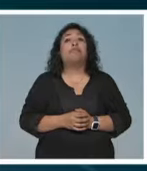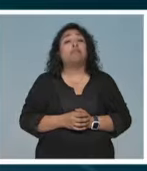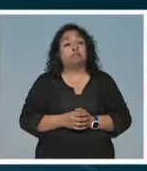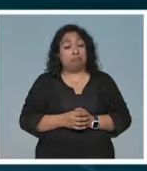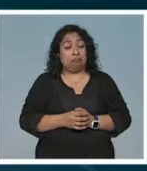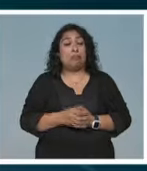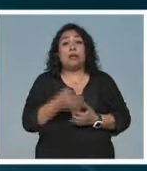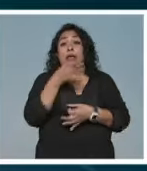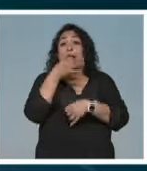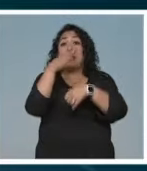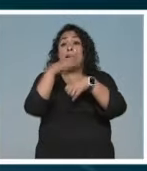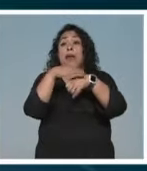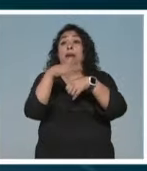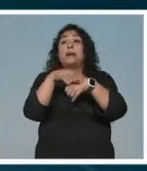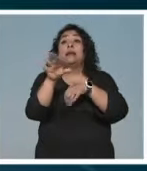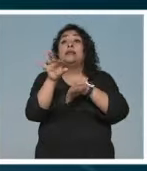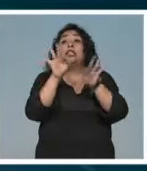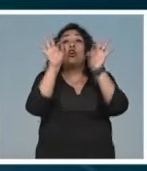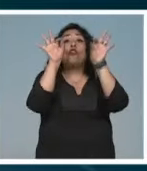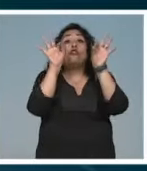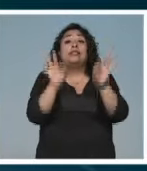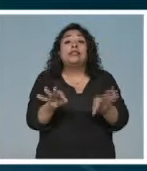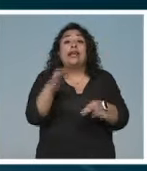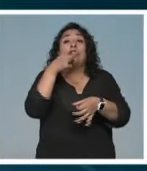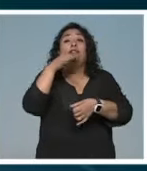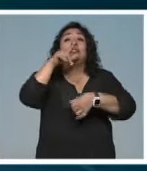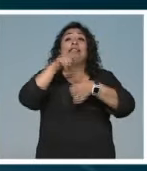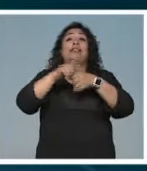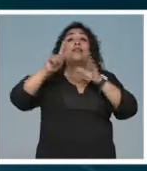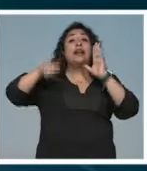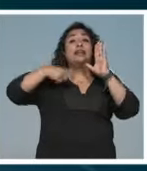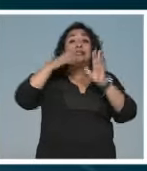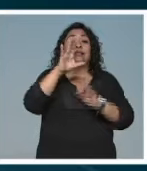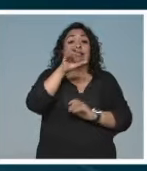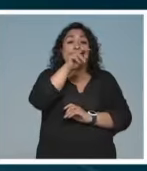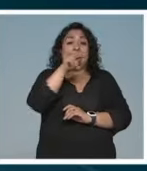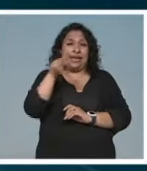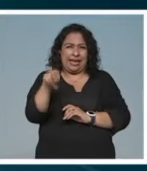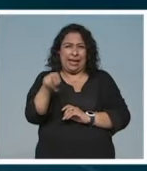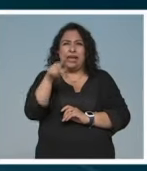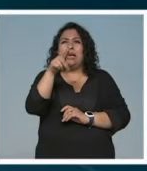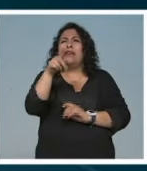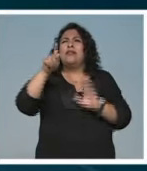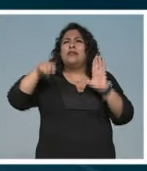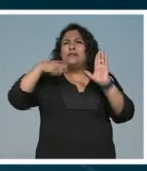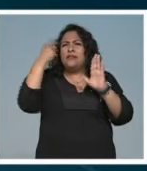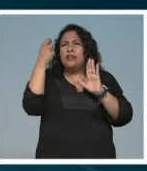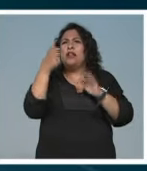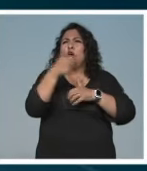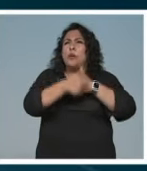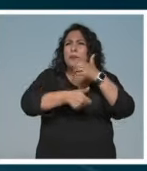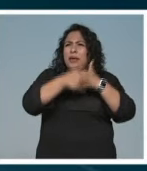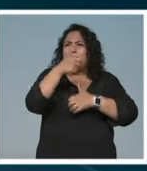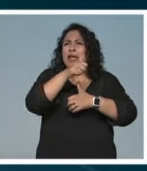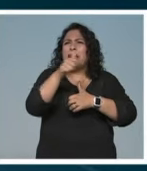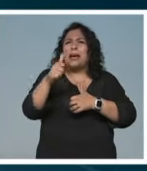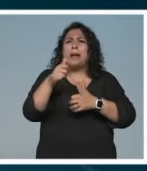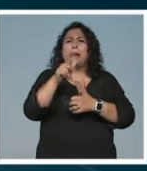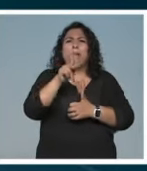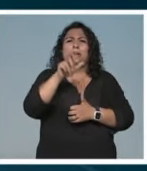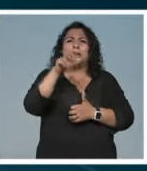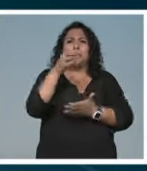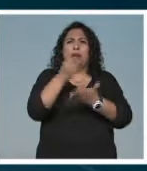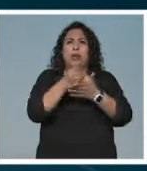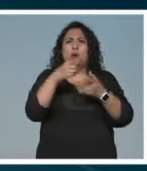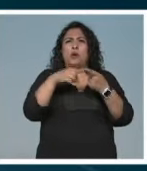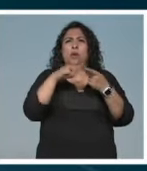Bueno, pues se dio a conocer la selección oficial del Festival de Cine de Cannes. Entre los filmes que van a competir por la Palma de Oro